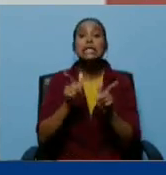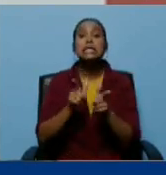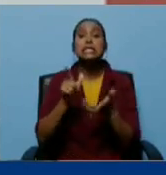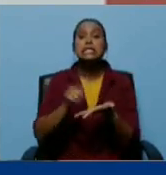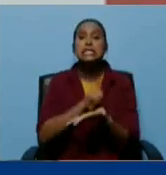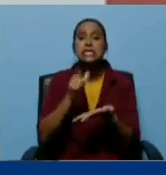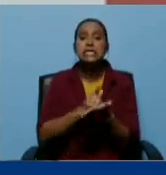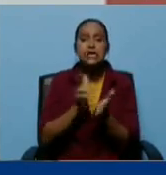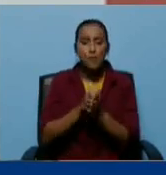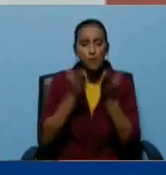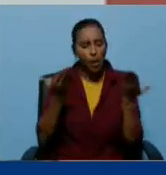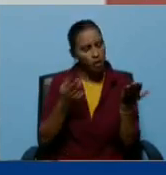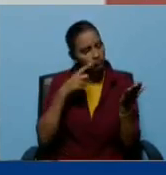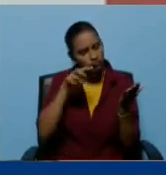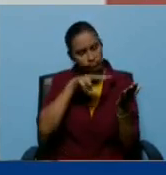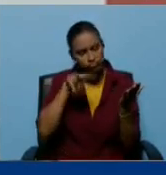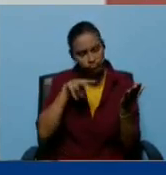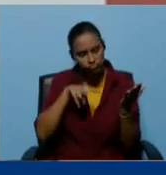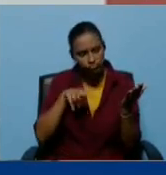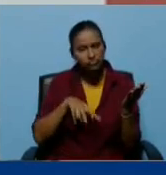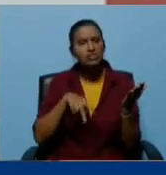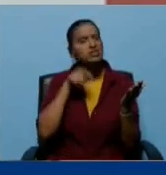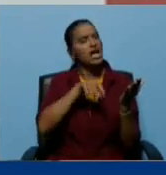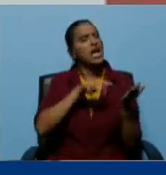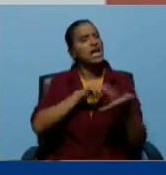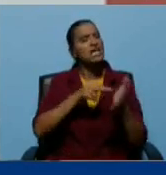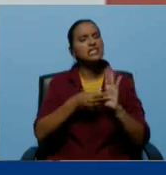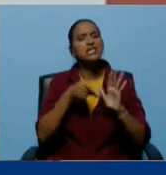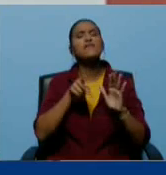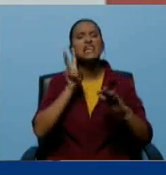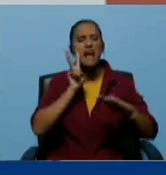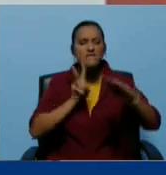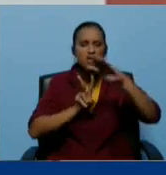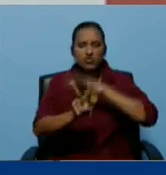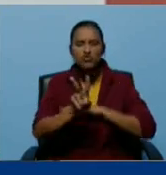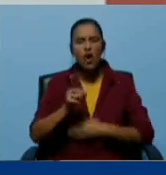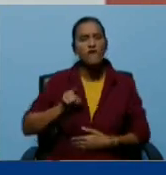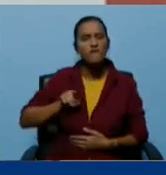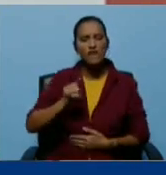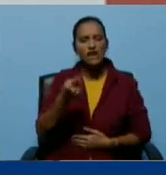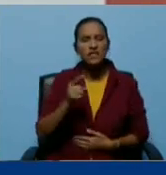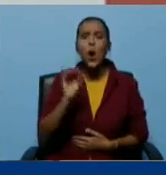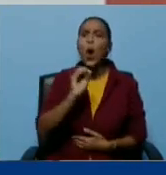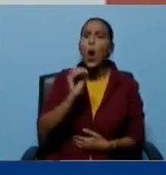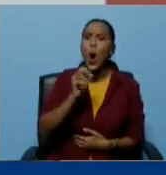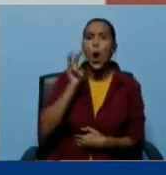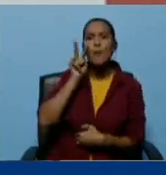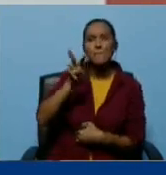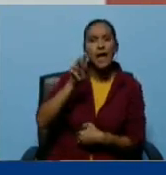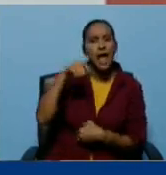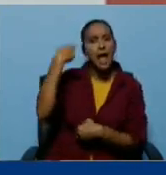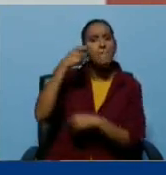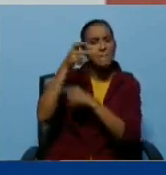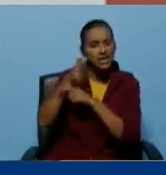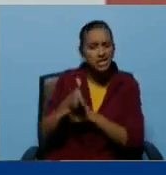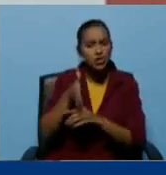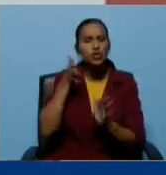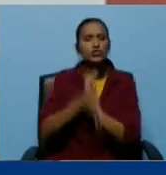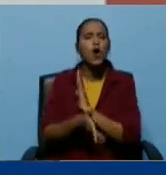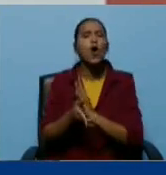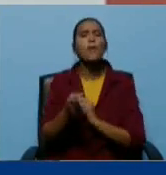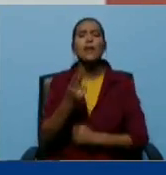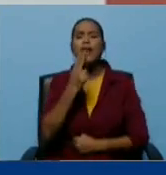sobre el fenómeno del fascismo, que siempre es bueno, o ver películas del fascismo, de Hitler,